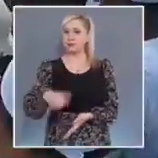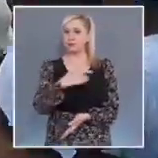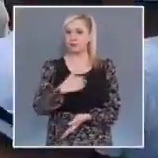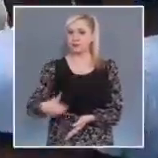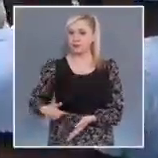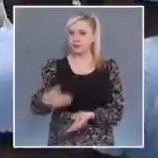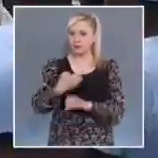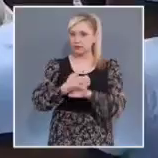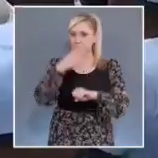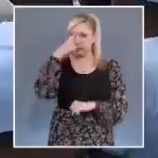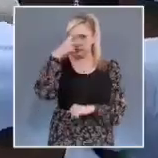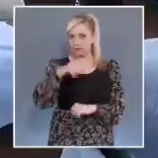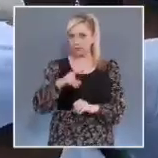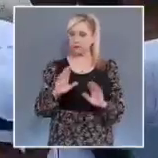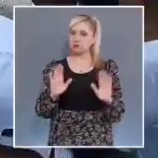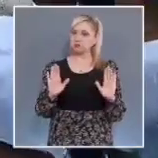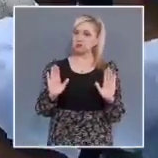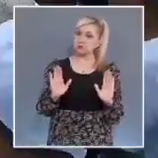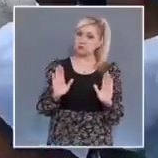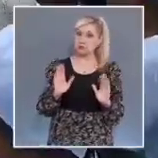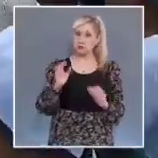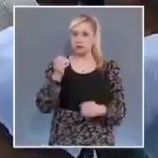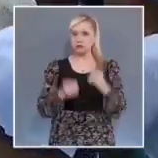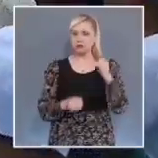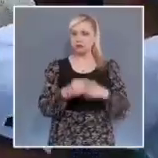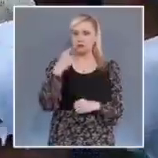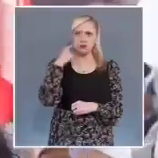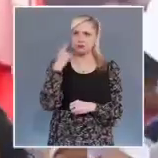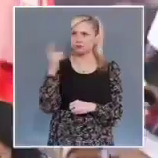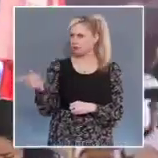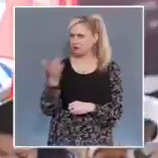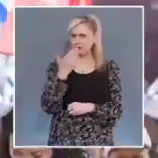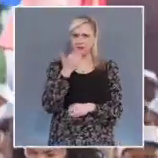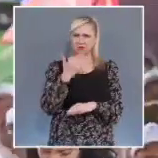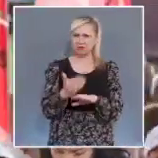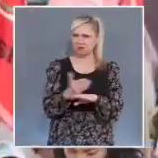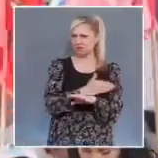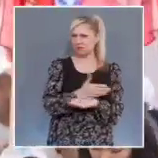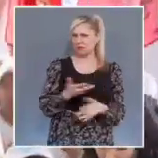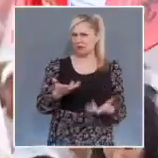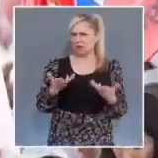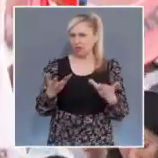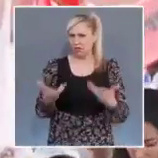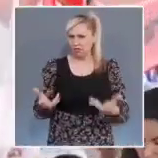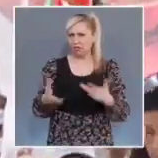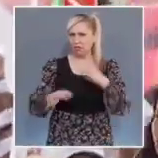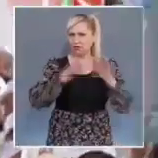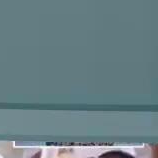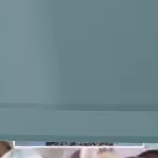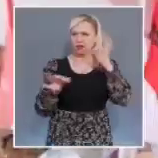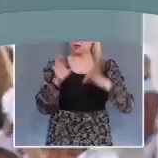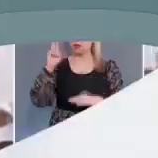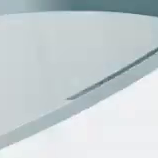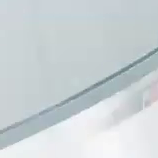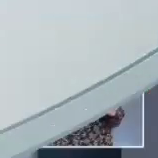ahora candidata haya incurrido en actos anticipados de precampaña y campaña.